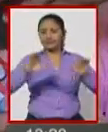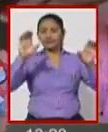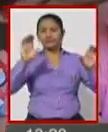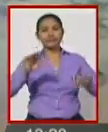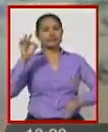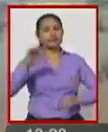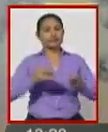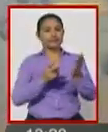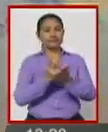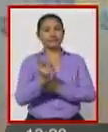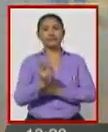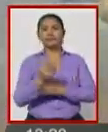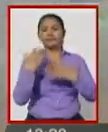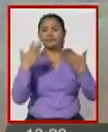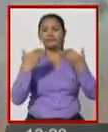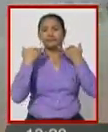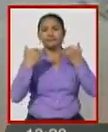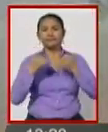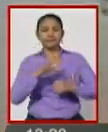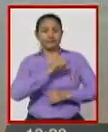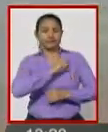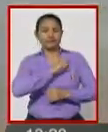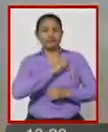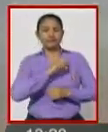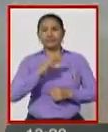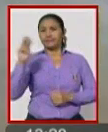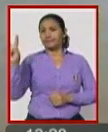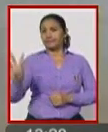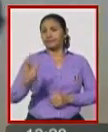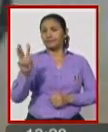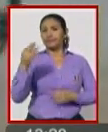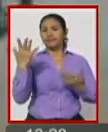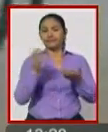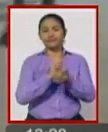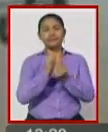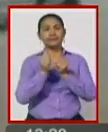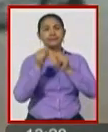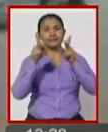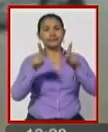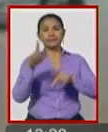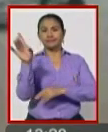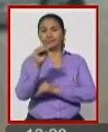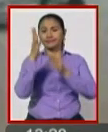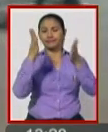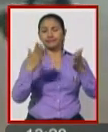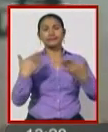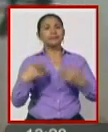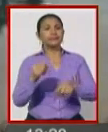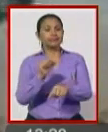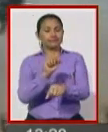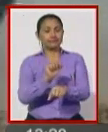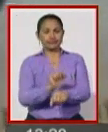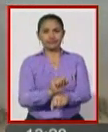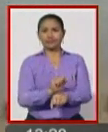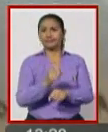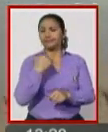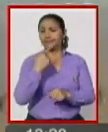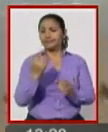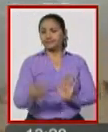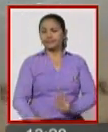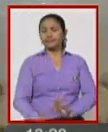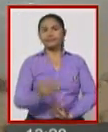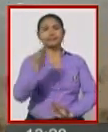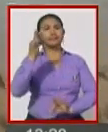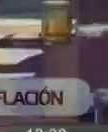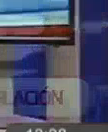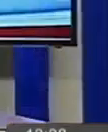si son reales o no. El caso fue remitido a la FCC del municipio de Guarnes. Actualmente el ciudadano boliviano se encuentra en calidad de aprehendido y será puesto